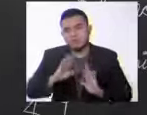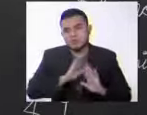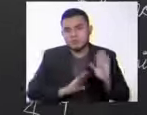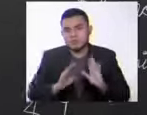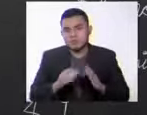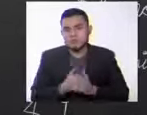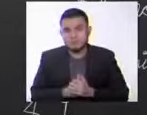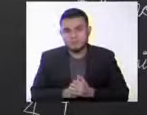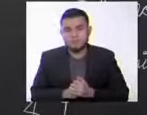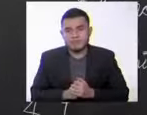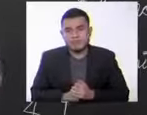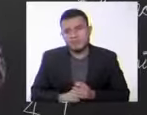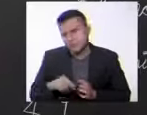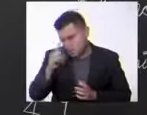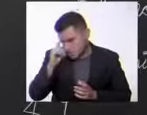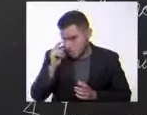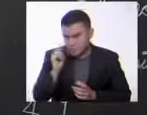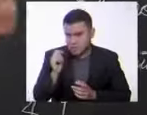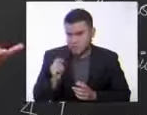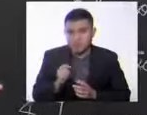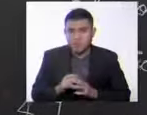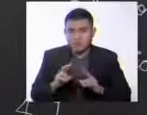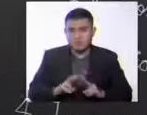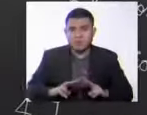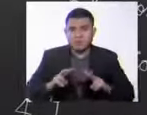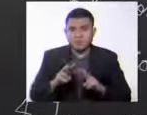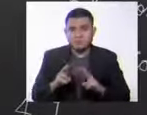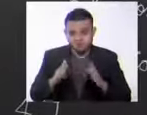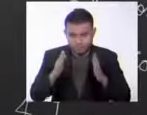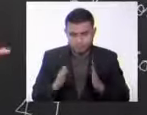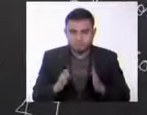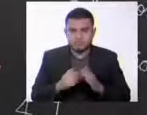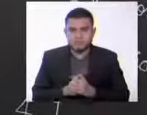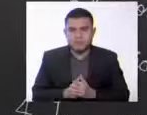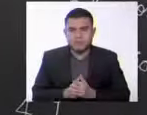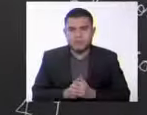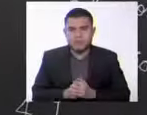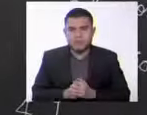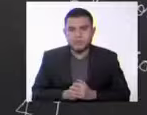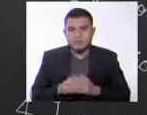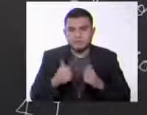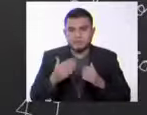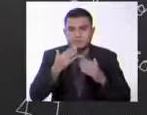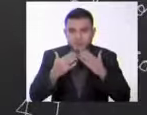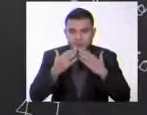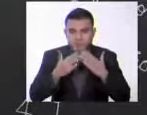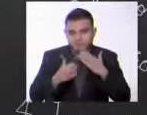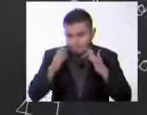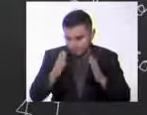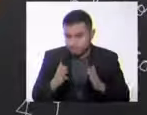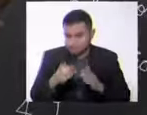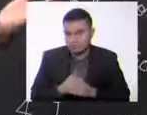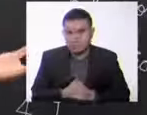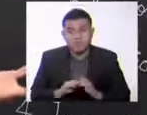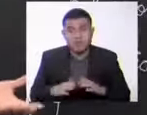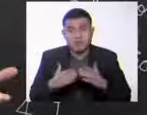un valor intelectual y tiene un valor estético. Como bien lo dijiste, estético porque nos